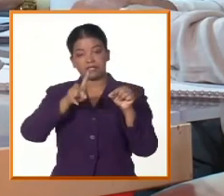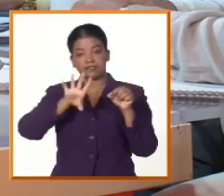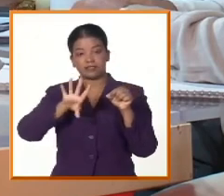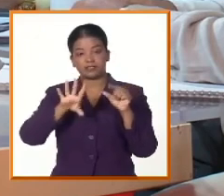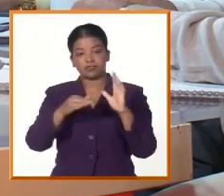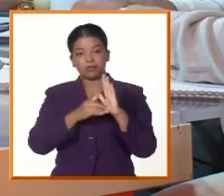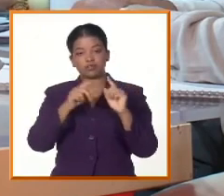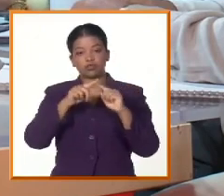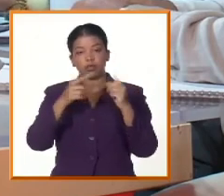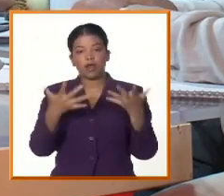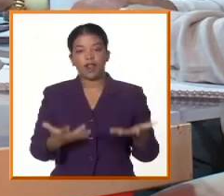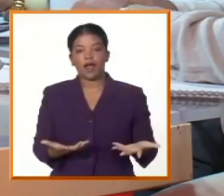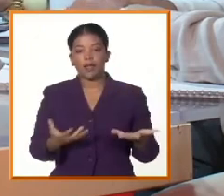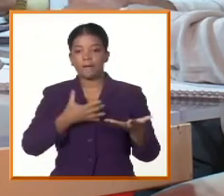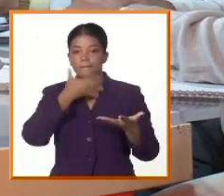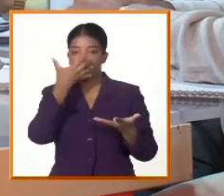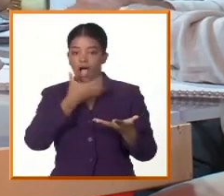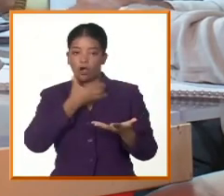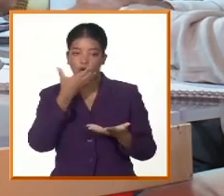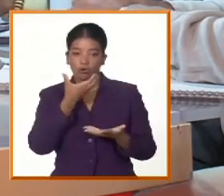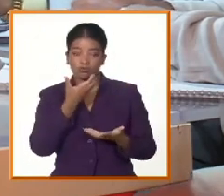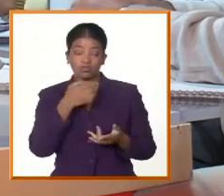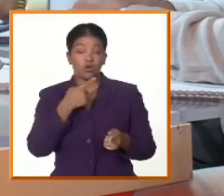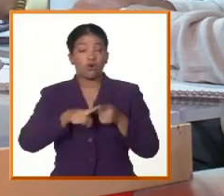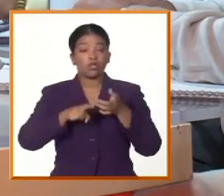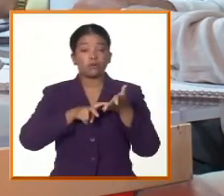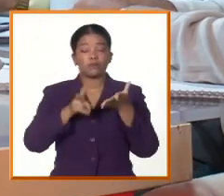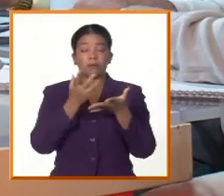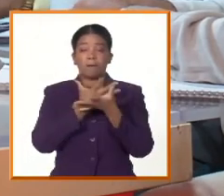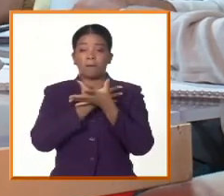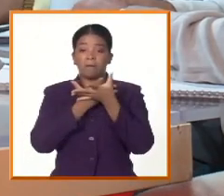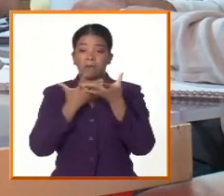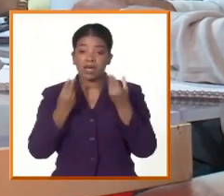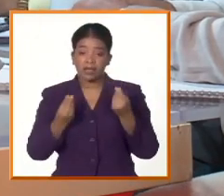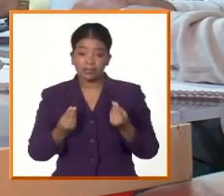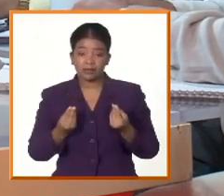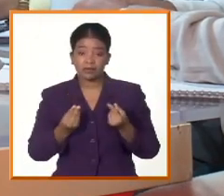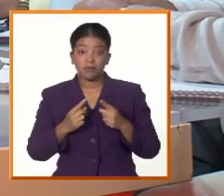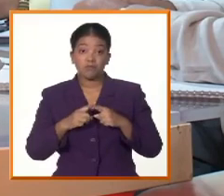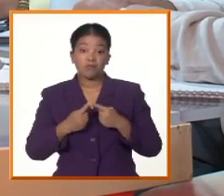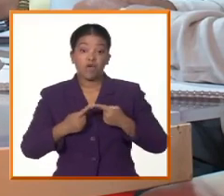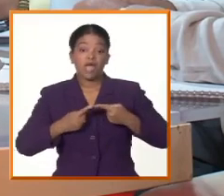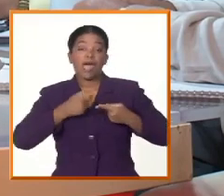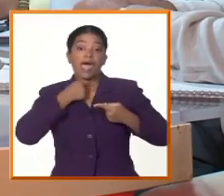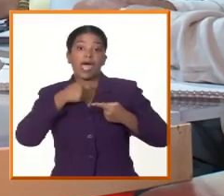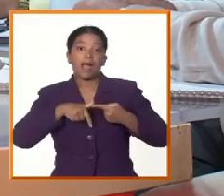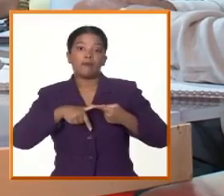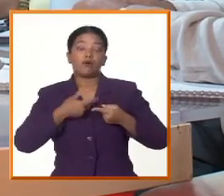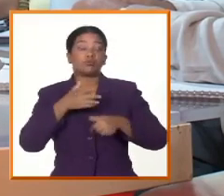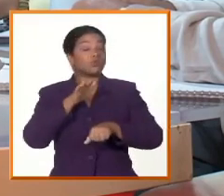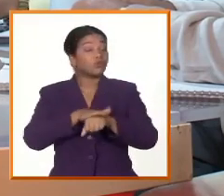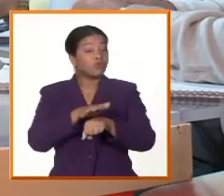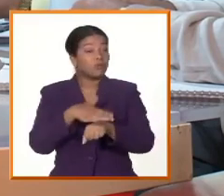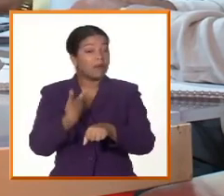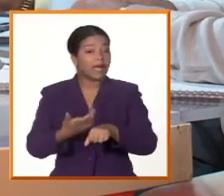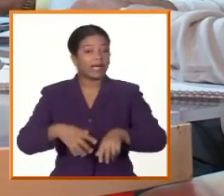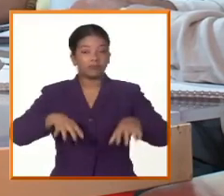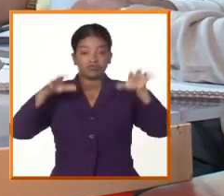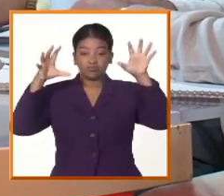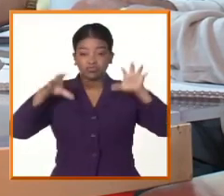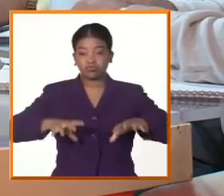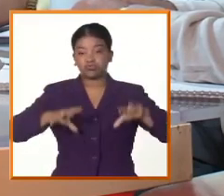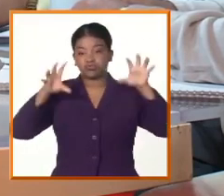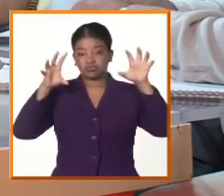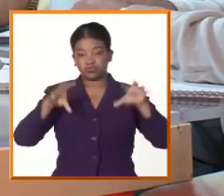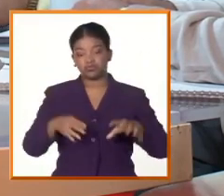territorios puntual donde hemos perdido un nivel de mango que con un comportamiento diferente a las lluvias pues ya no haberlo aprovechado el tema de las lluvias también